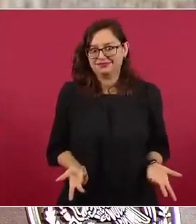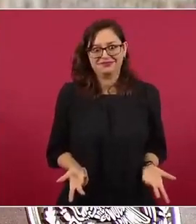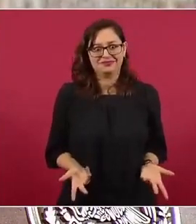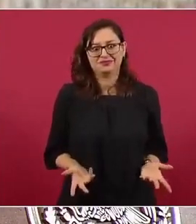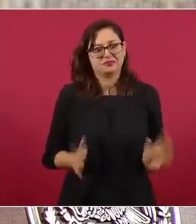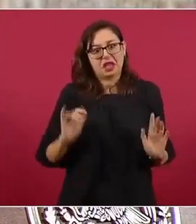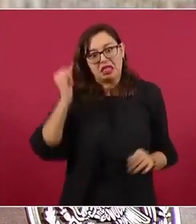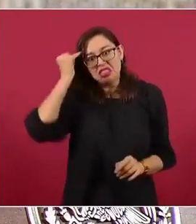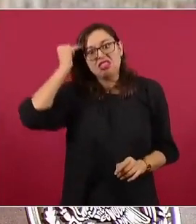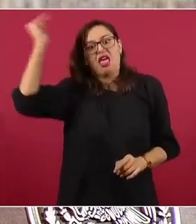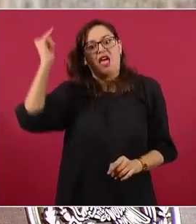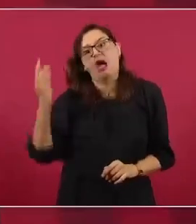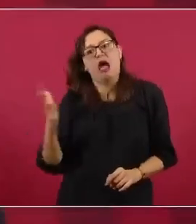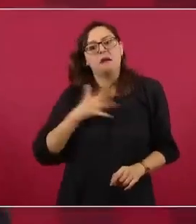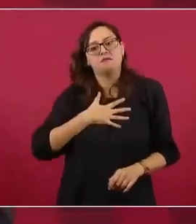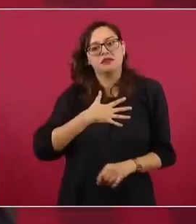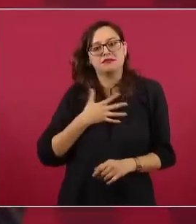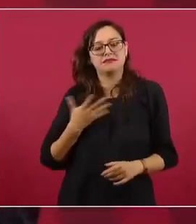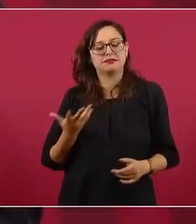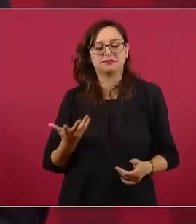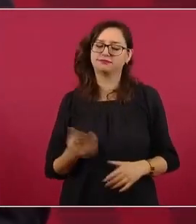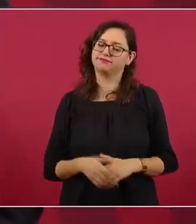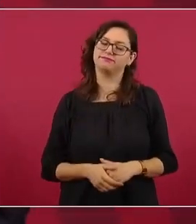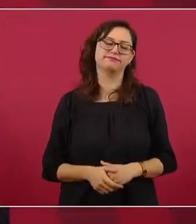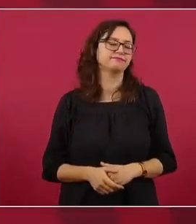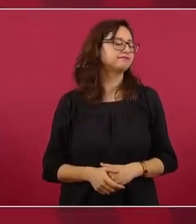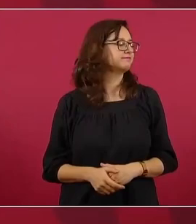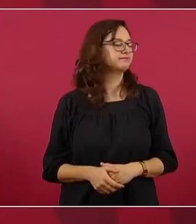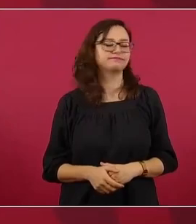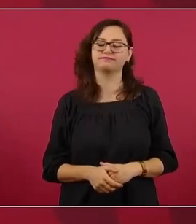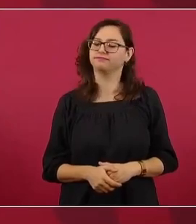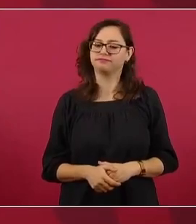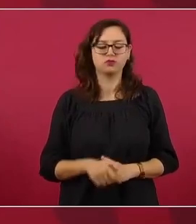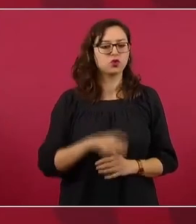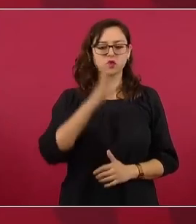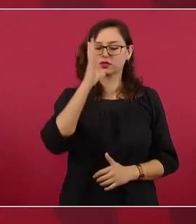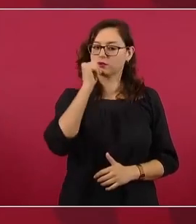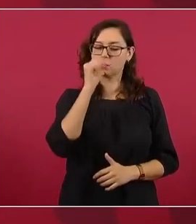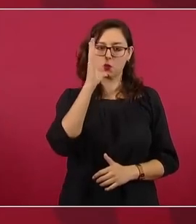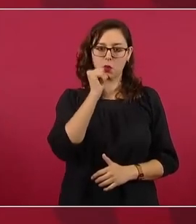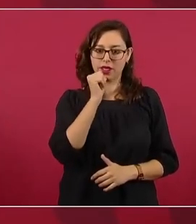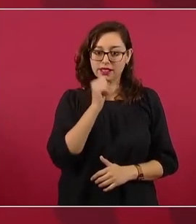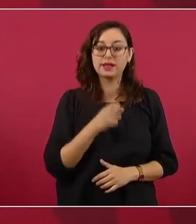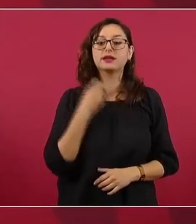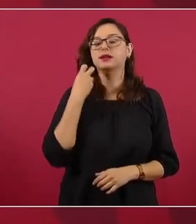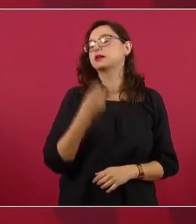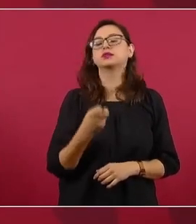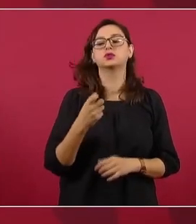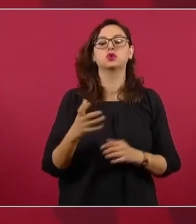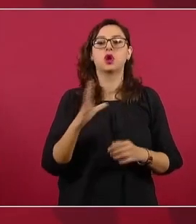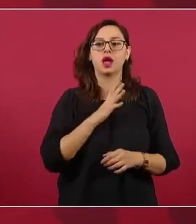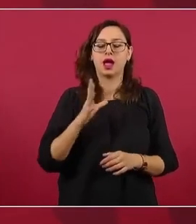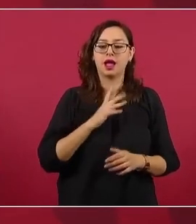quiso. Eso no es posible. Entonces, estas regulaciones que tenemos,